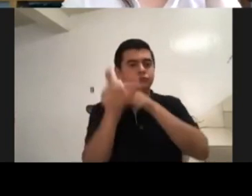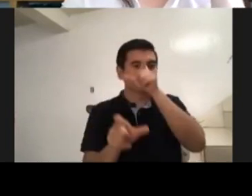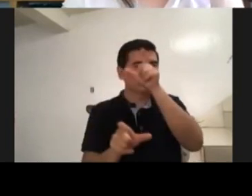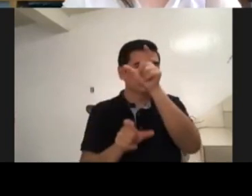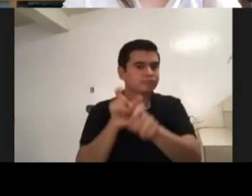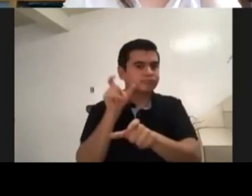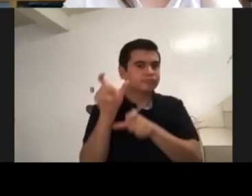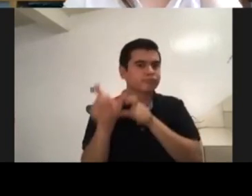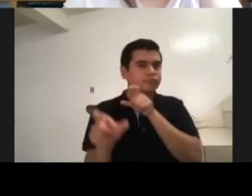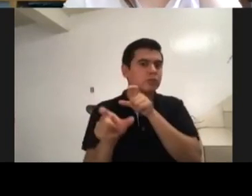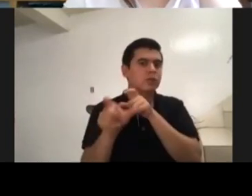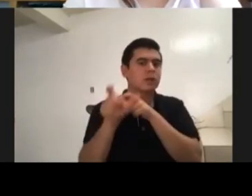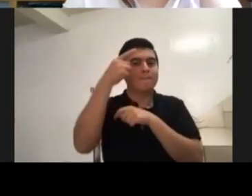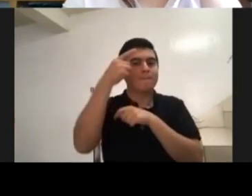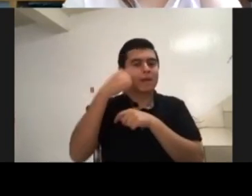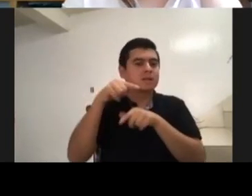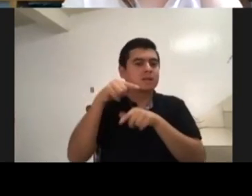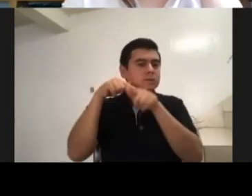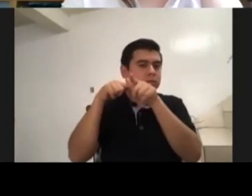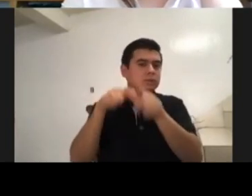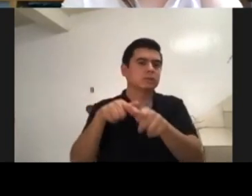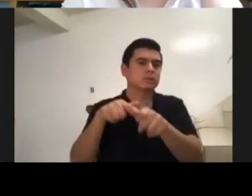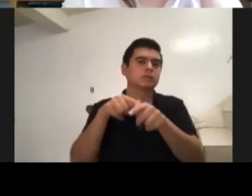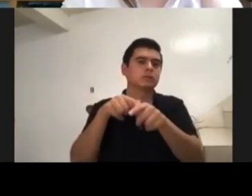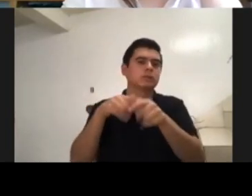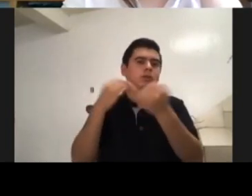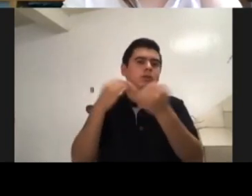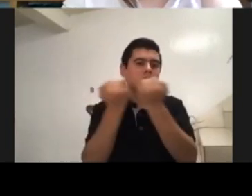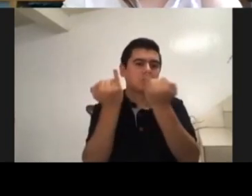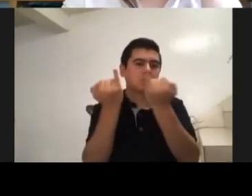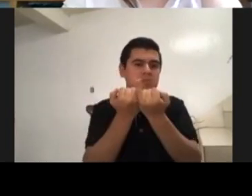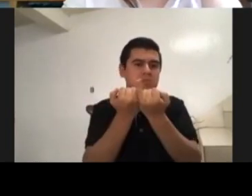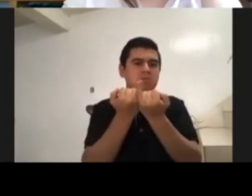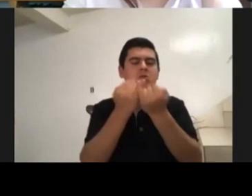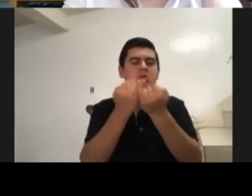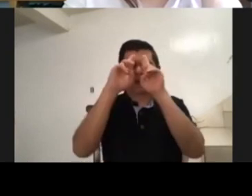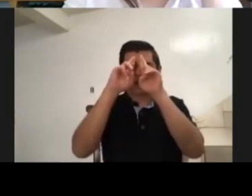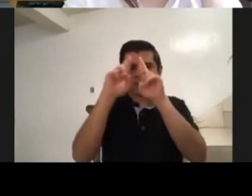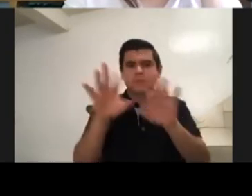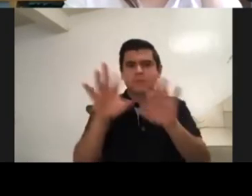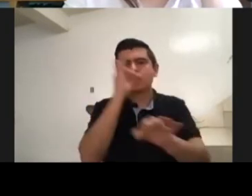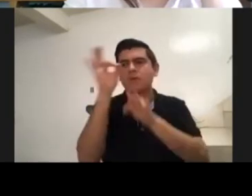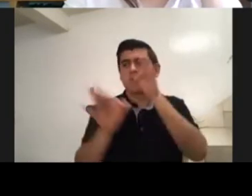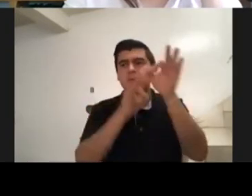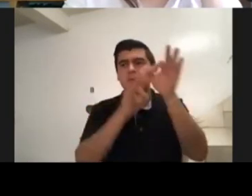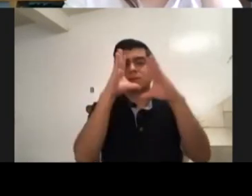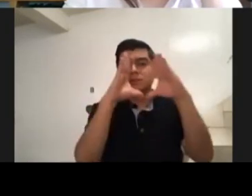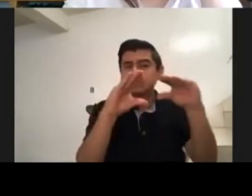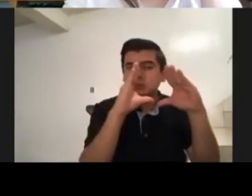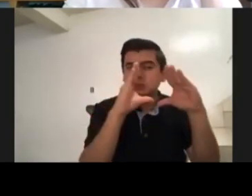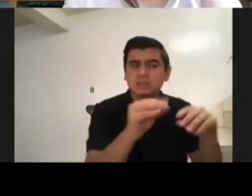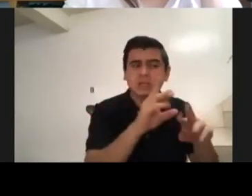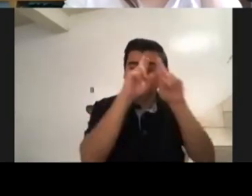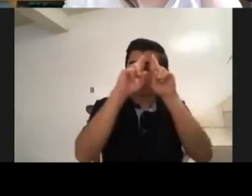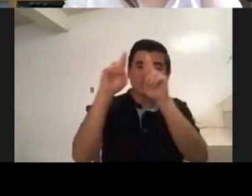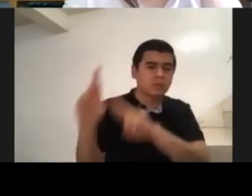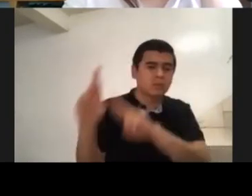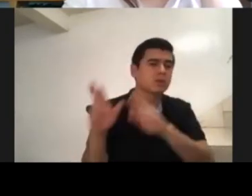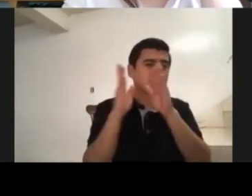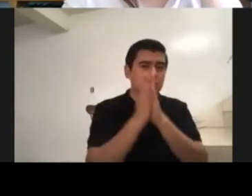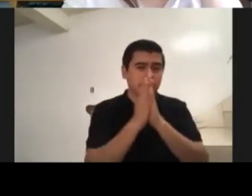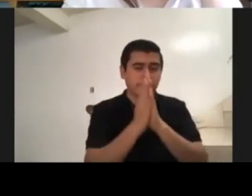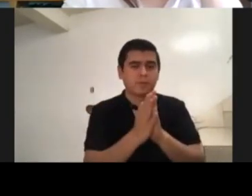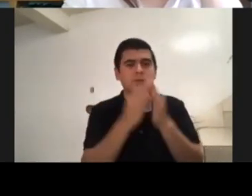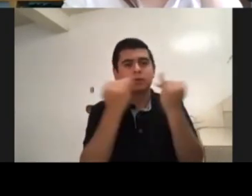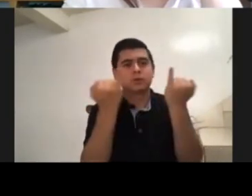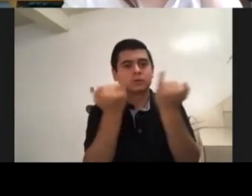elementos específicos. Tenemos que promover elementos de respeto, pero también tenemos que promover elementos que requieren capacitación